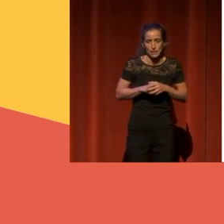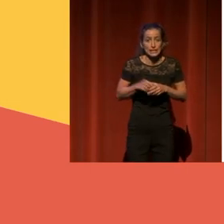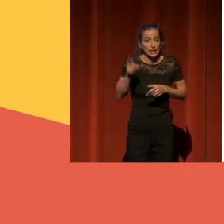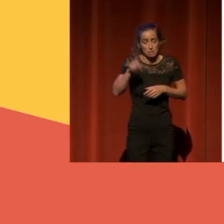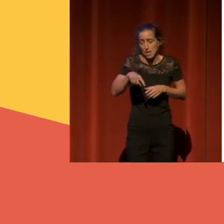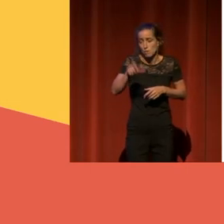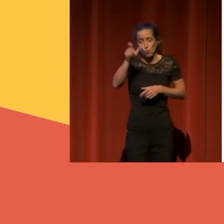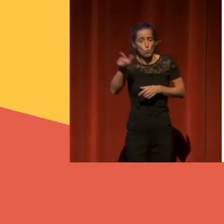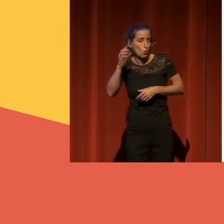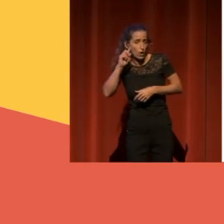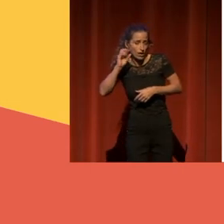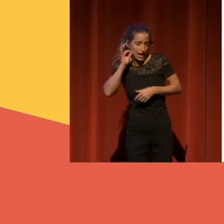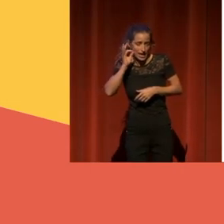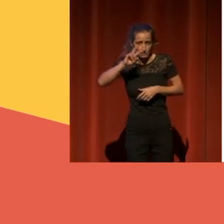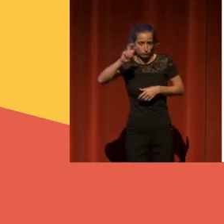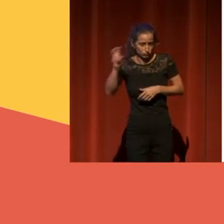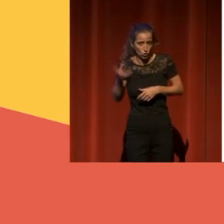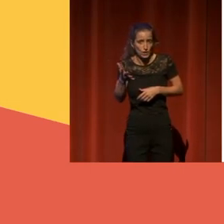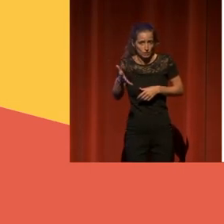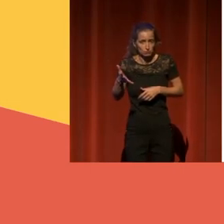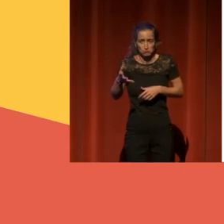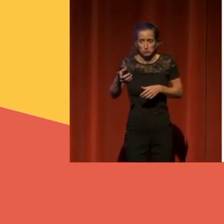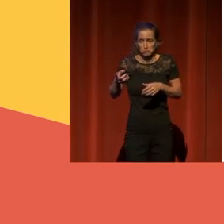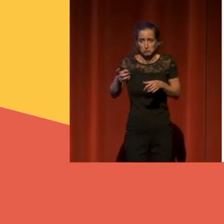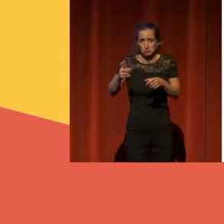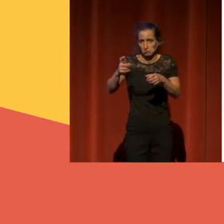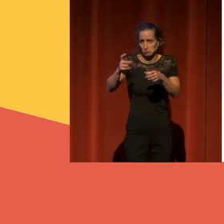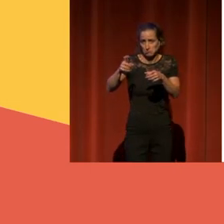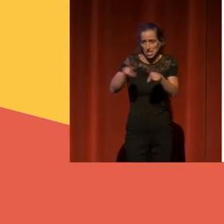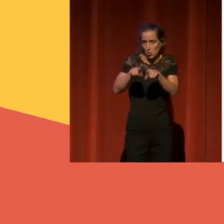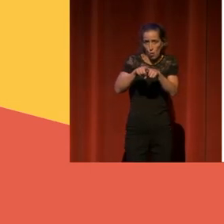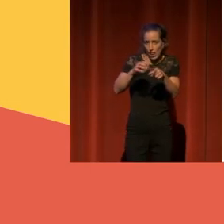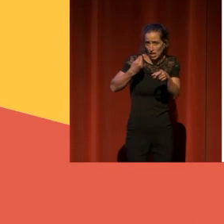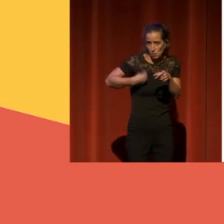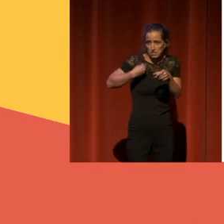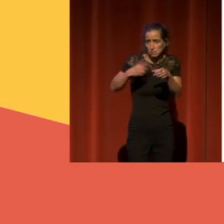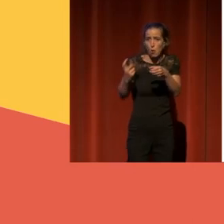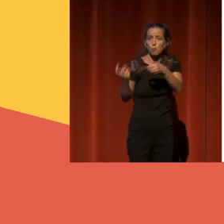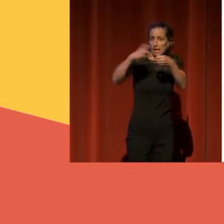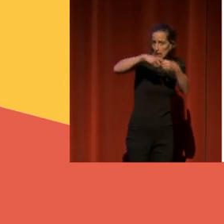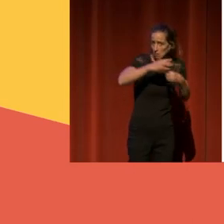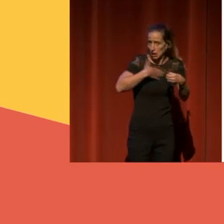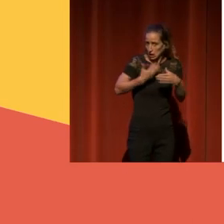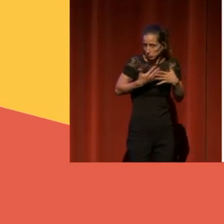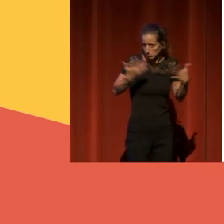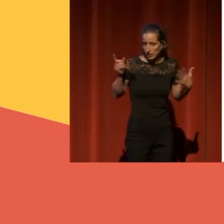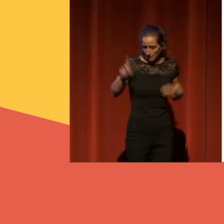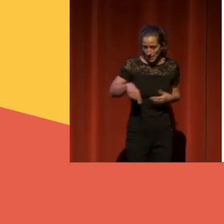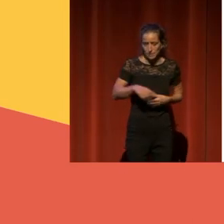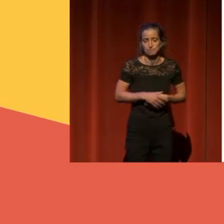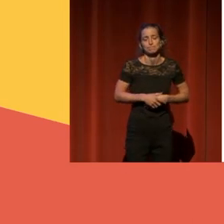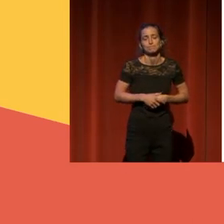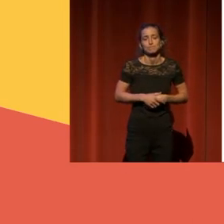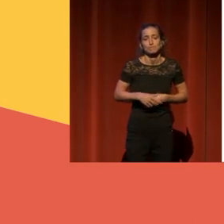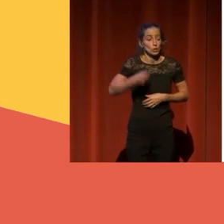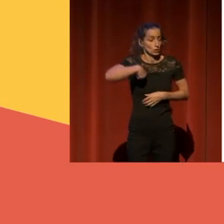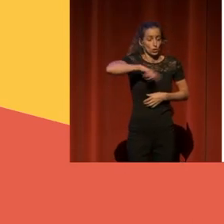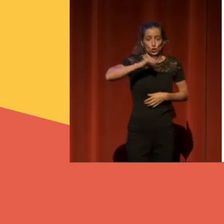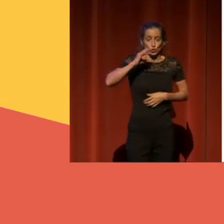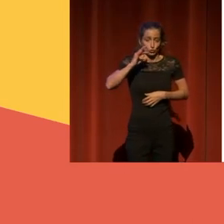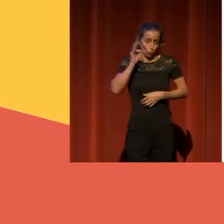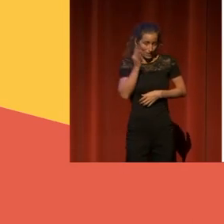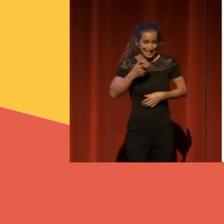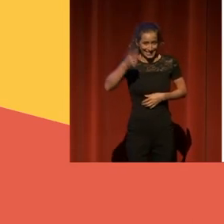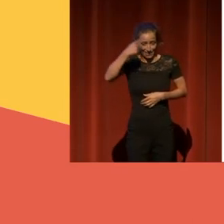que participan como un miembro más de lo mismo, ¿no? De los mismos. Sabemos todos ahora ya, todas también,